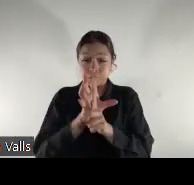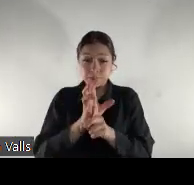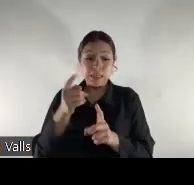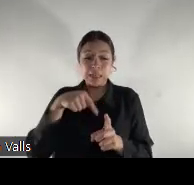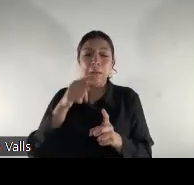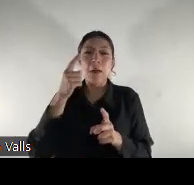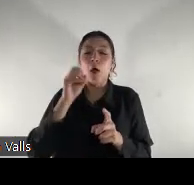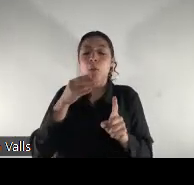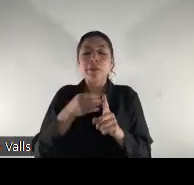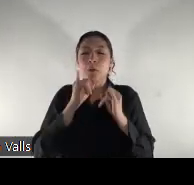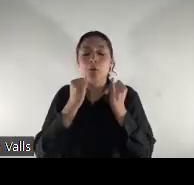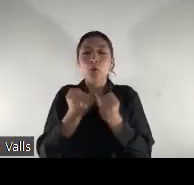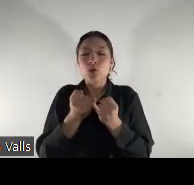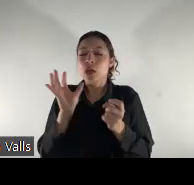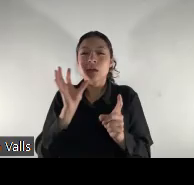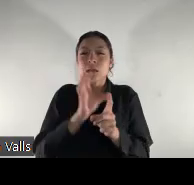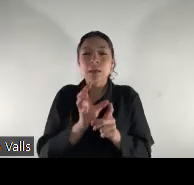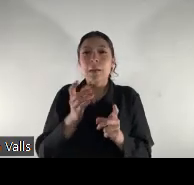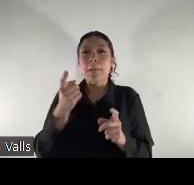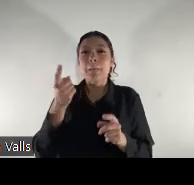junta interdisciplinaria